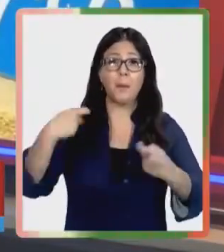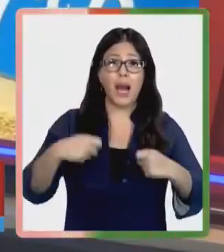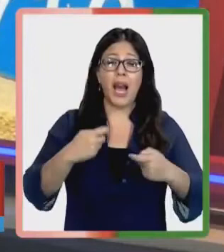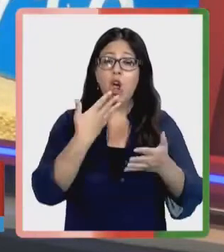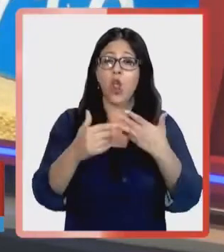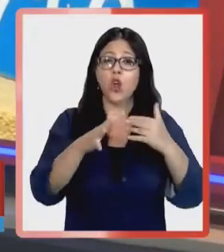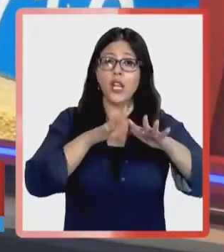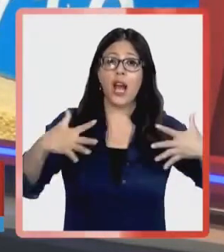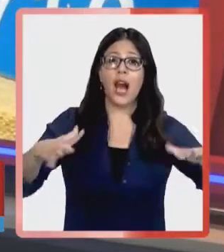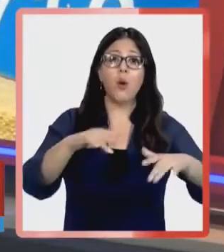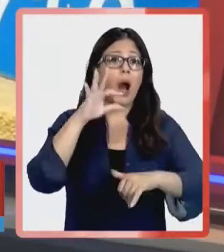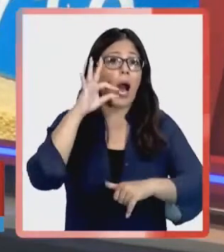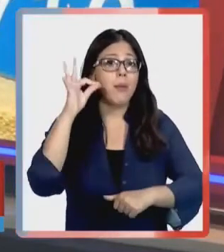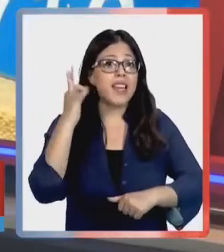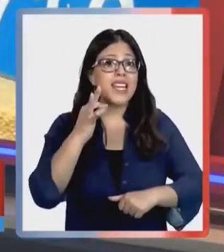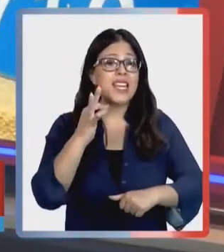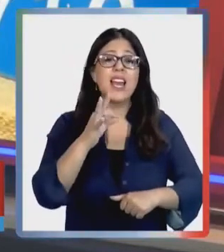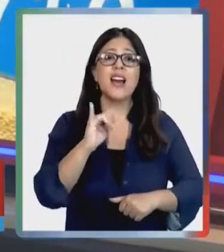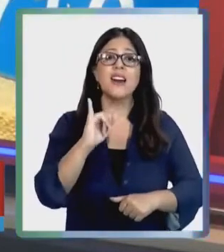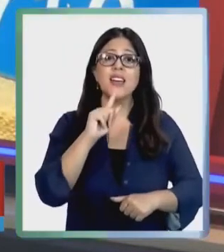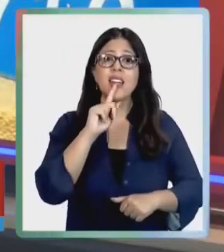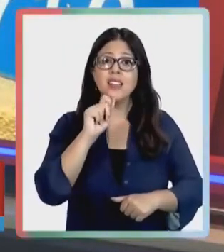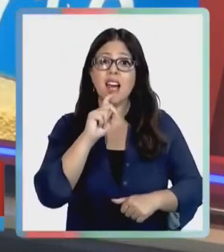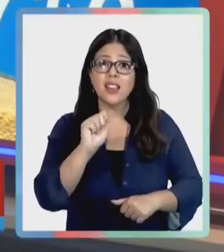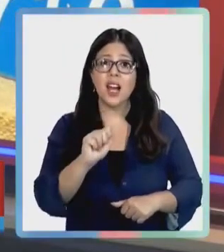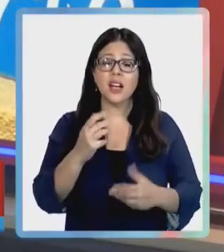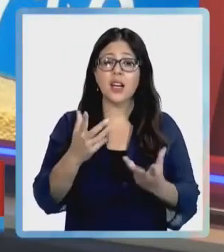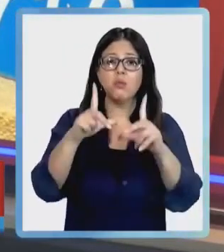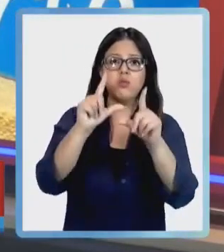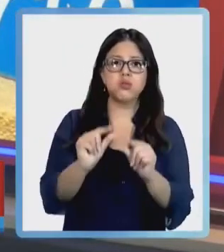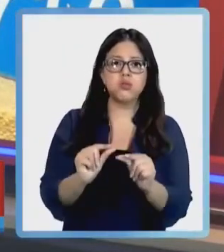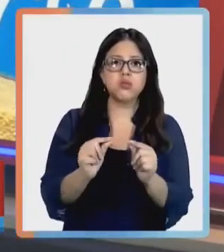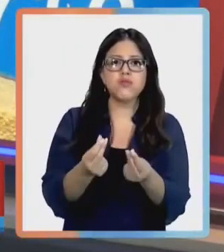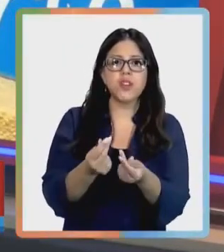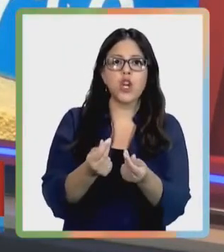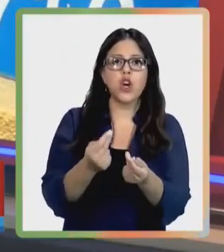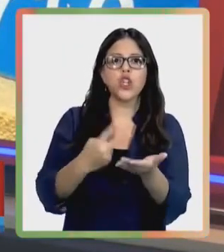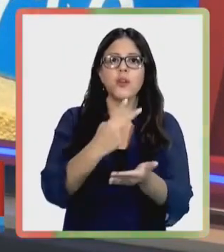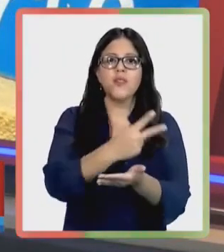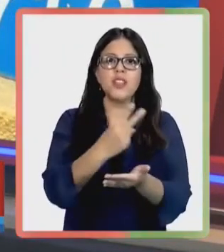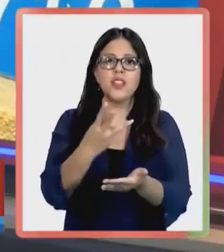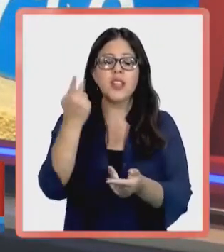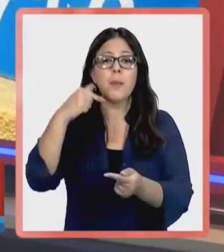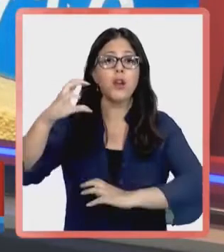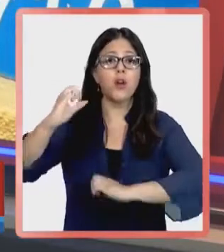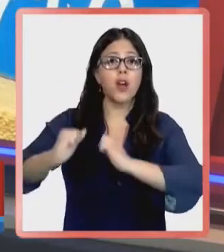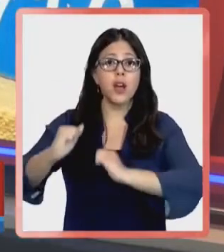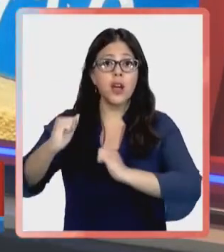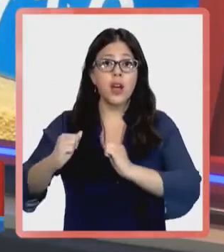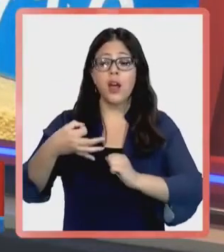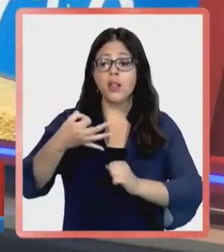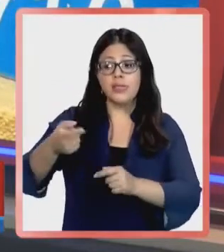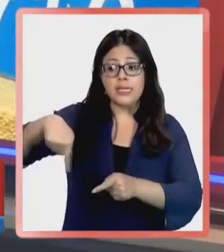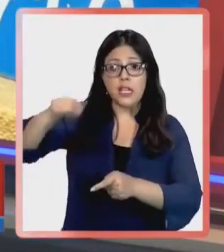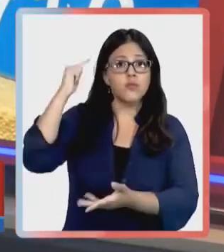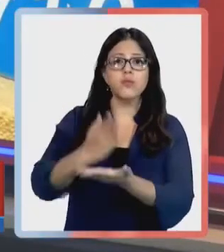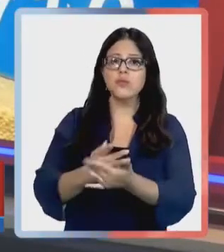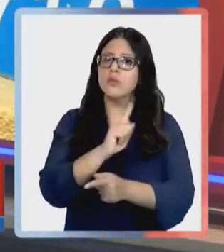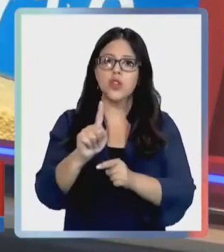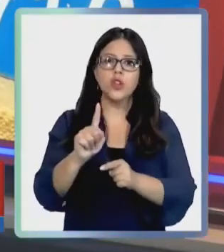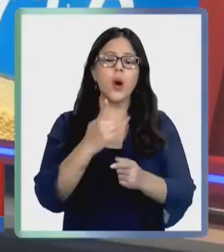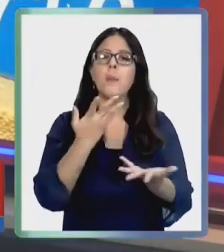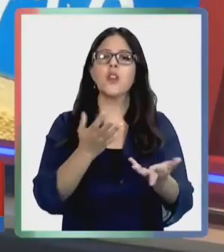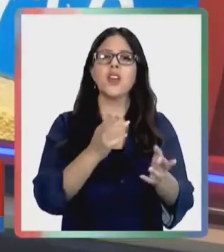precios en julio de 2023. La empresa concesionaria advierte que la decisión no pasa por ellos porque su relación termina en el mes de abril. Por lo